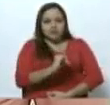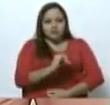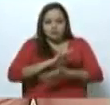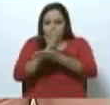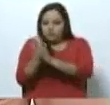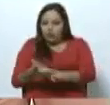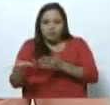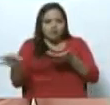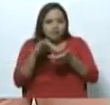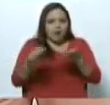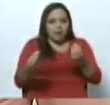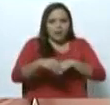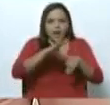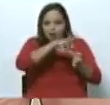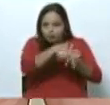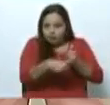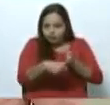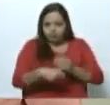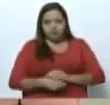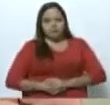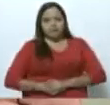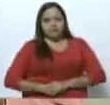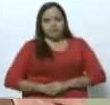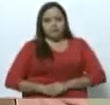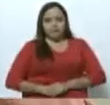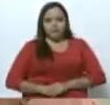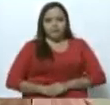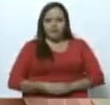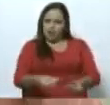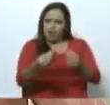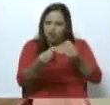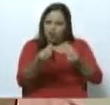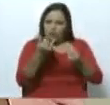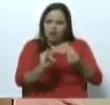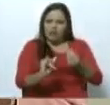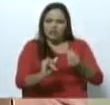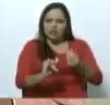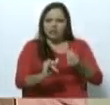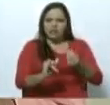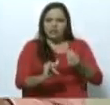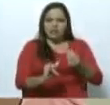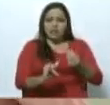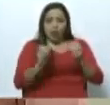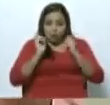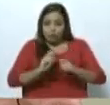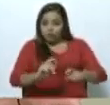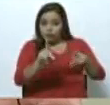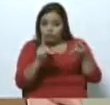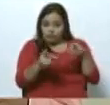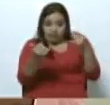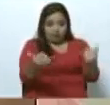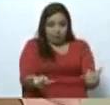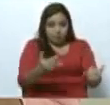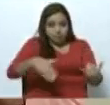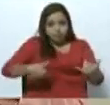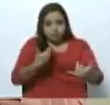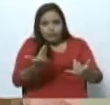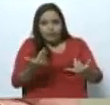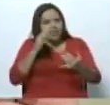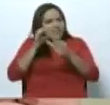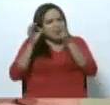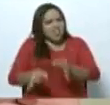del burocratismo y de la corrupción, y cómo van a hacer para que en esta oportunidad se pueda de